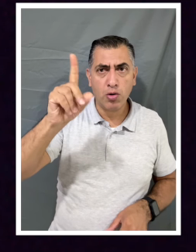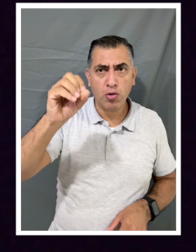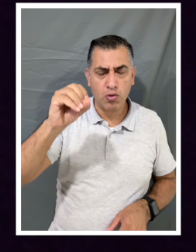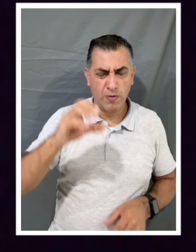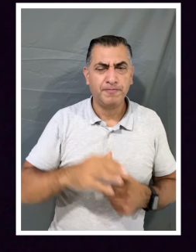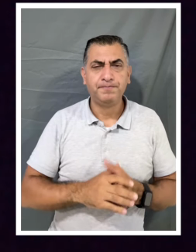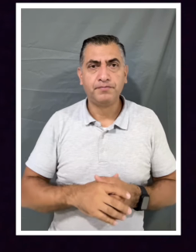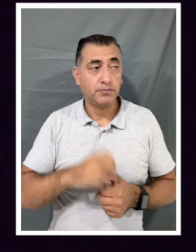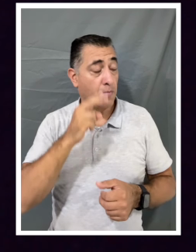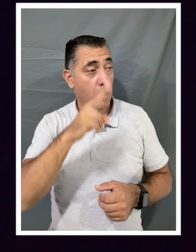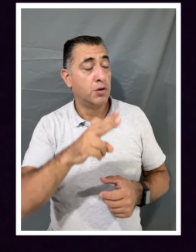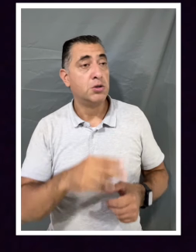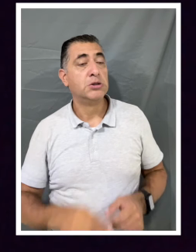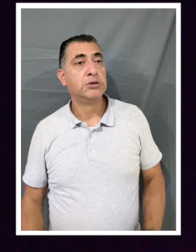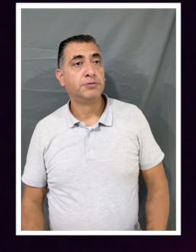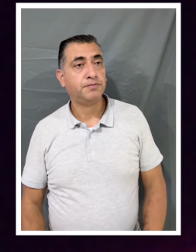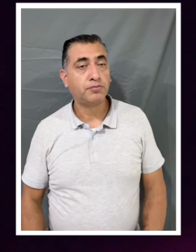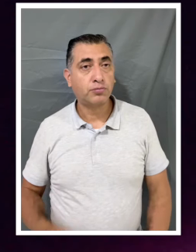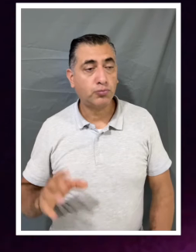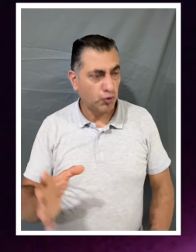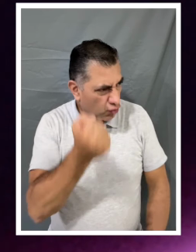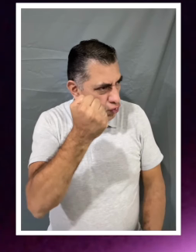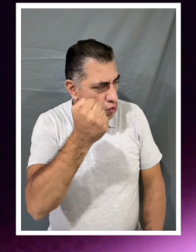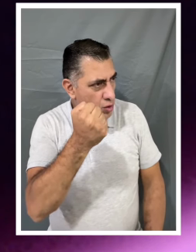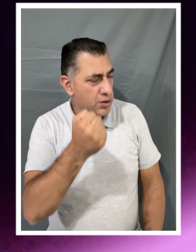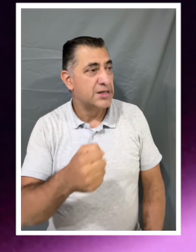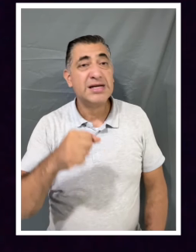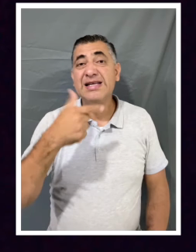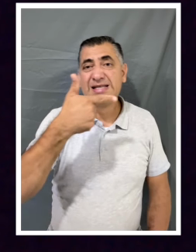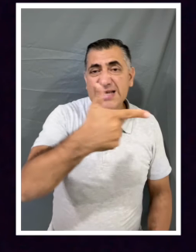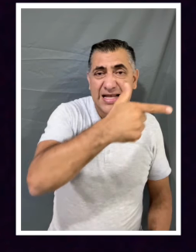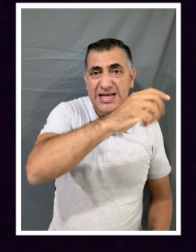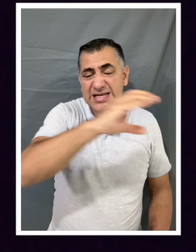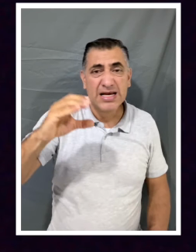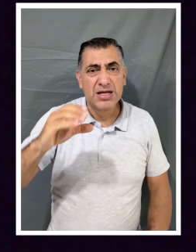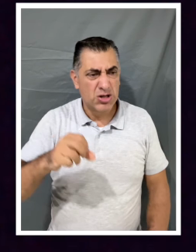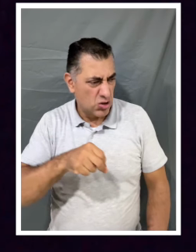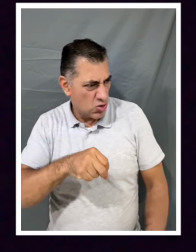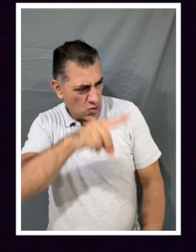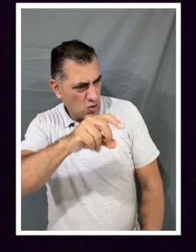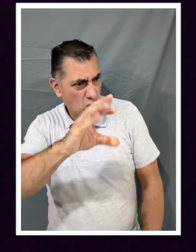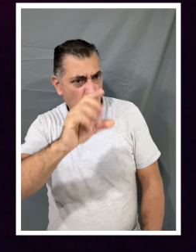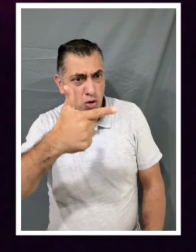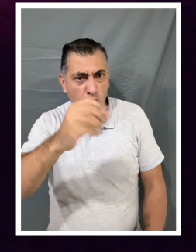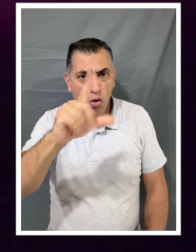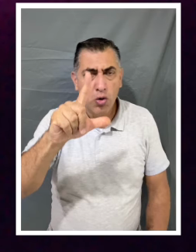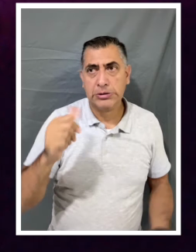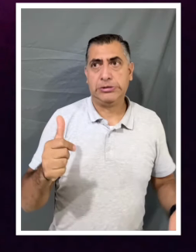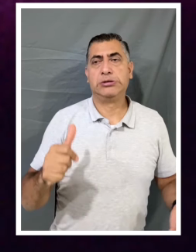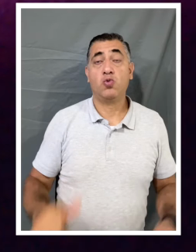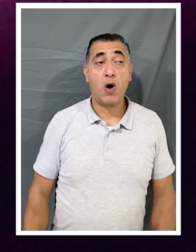De hecho hace poco ganó rompió un récord mundial de 700 goles eso está impresionante Cristiano Ronaldo Ya pues no es un